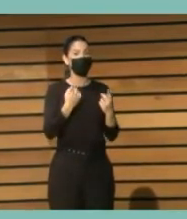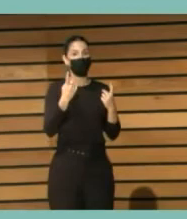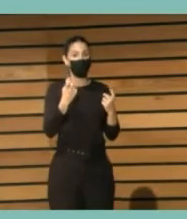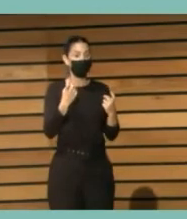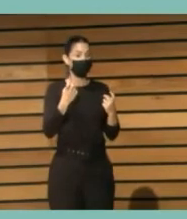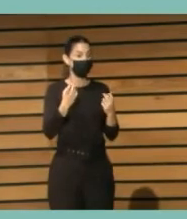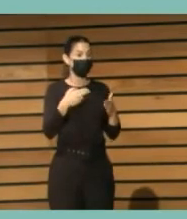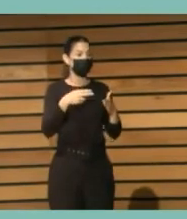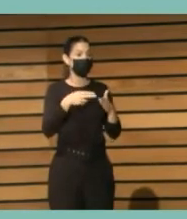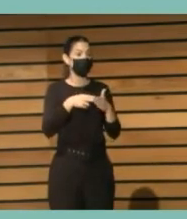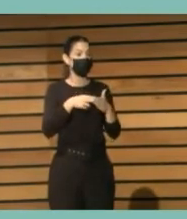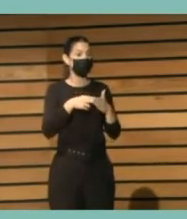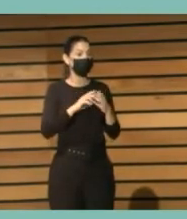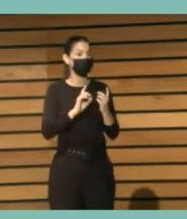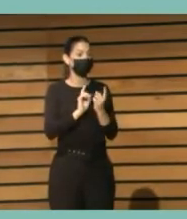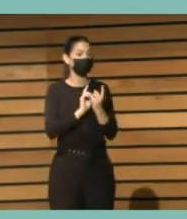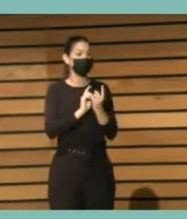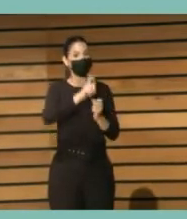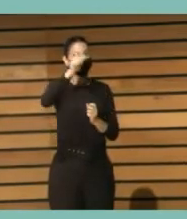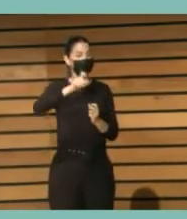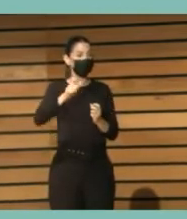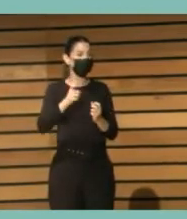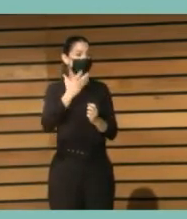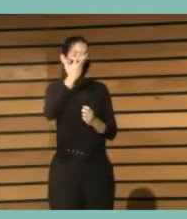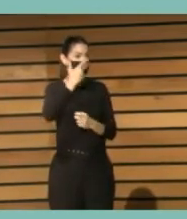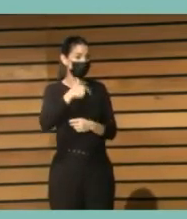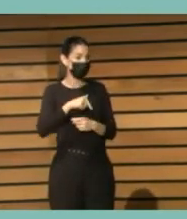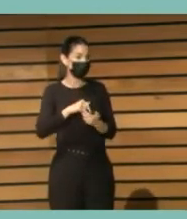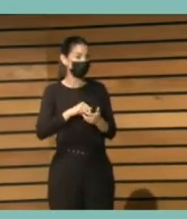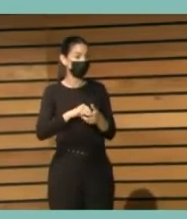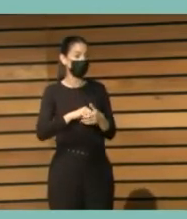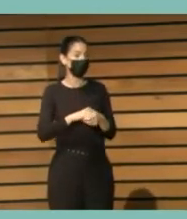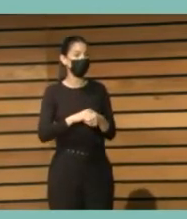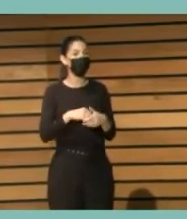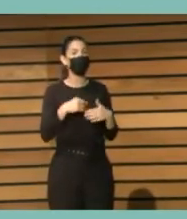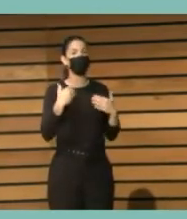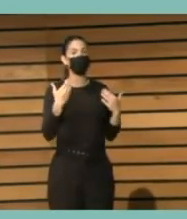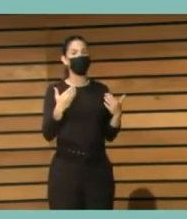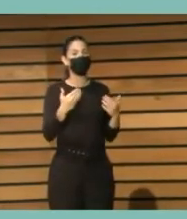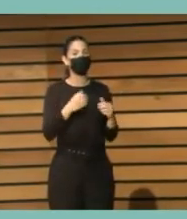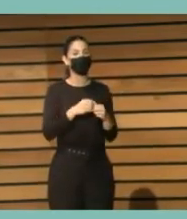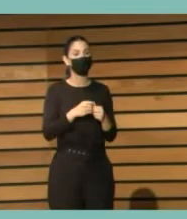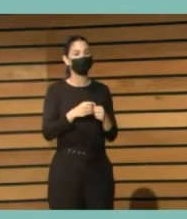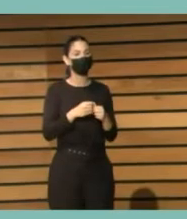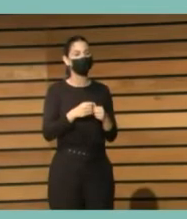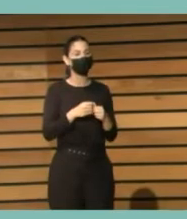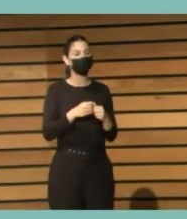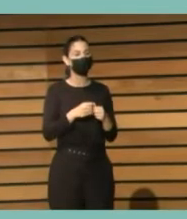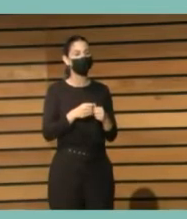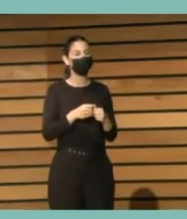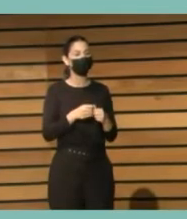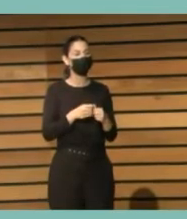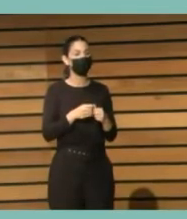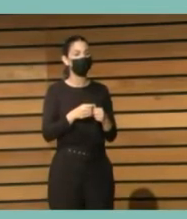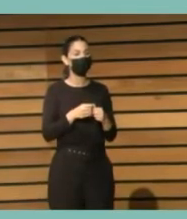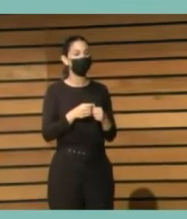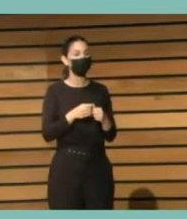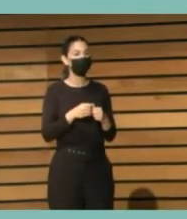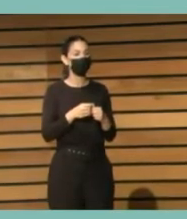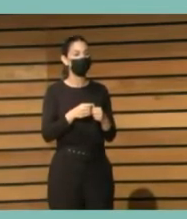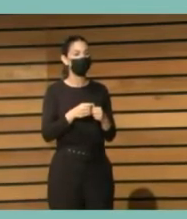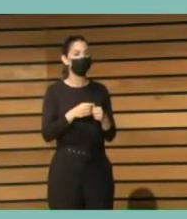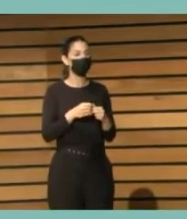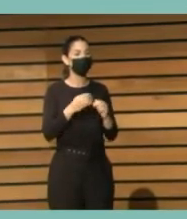permite conocer nuestro público. Y hay que empezar, siempre hablamos de esto de la biblioteca hecha para y por la comunidad,